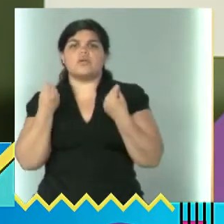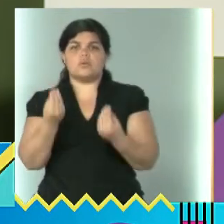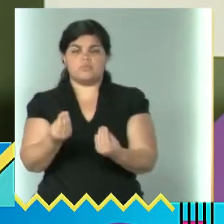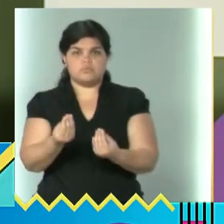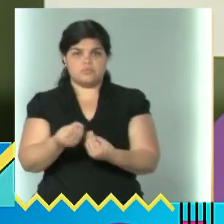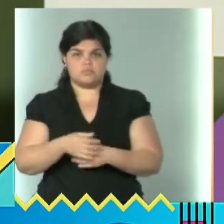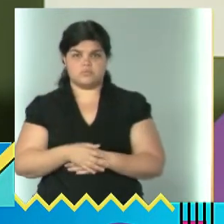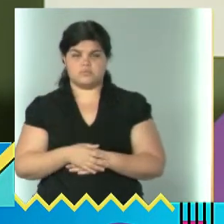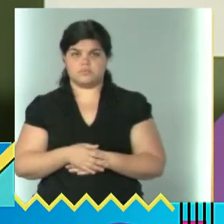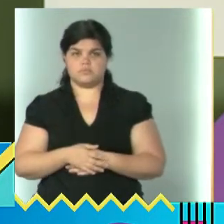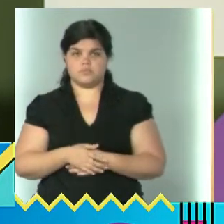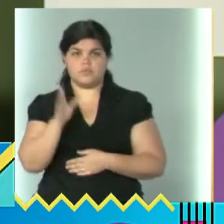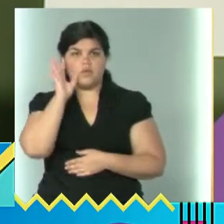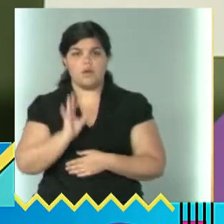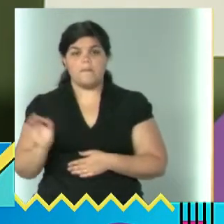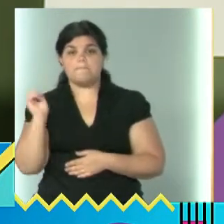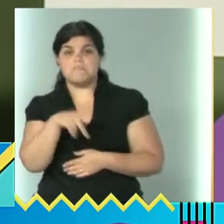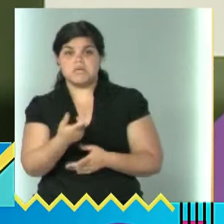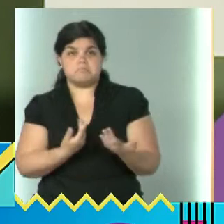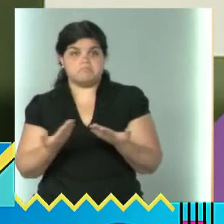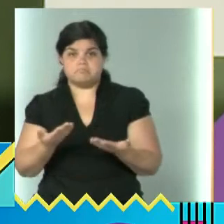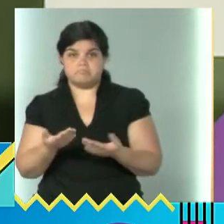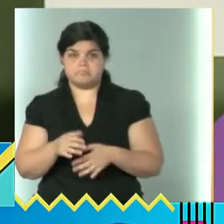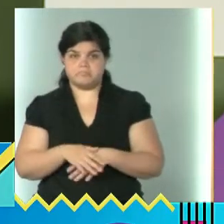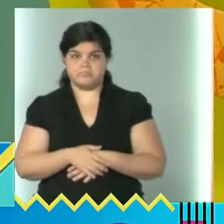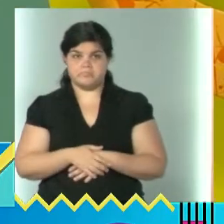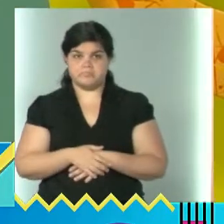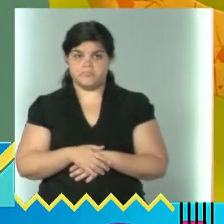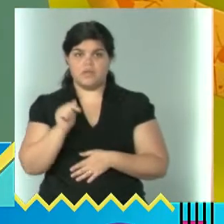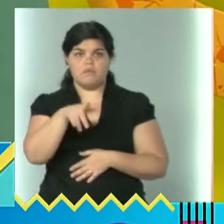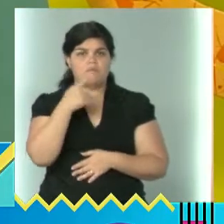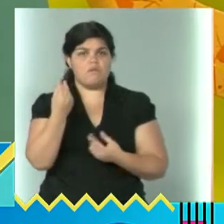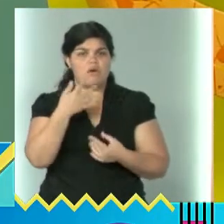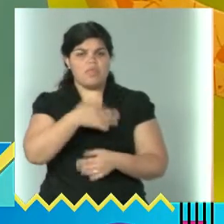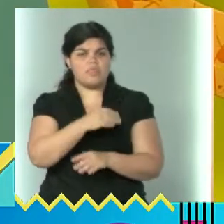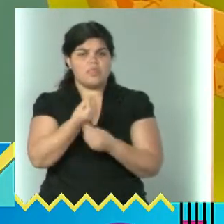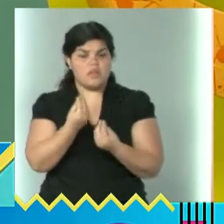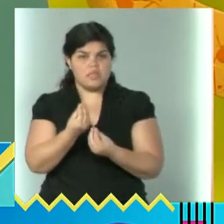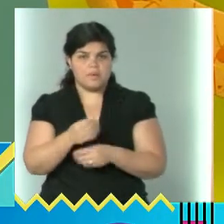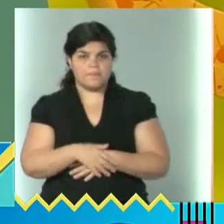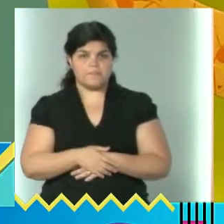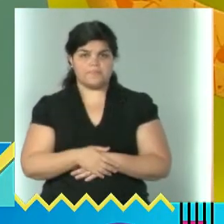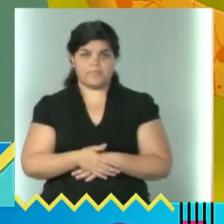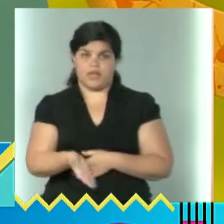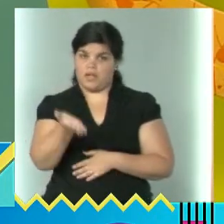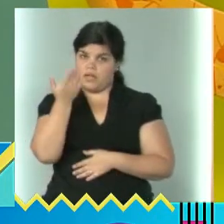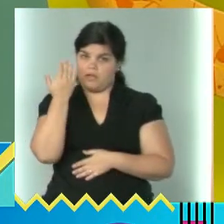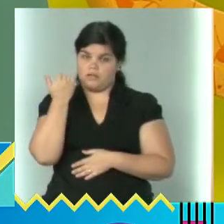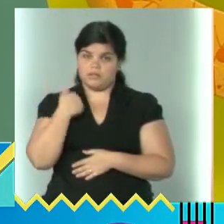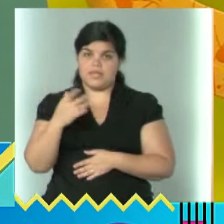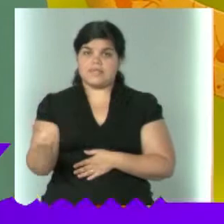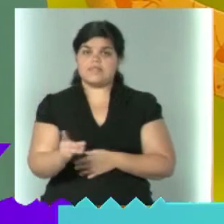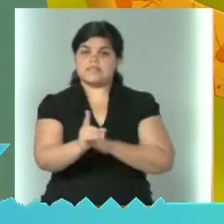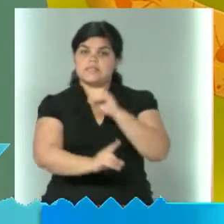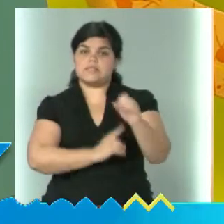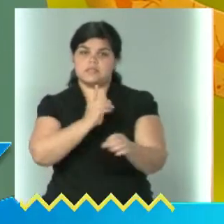sociales. ¿Qué opinión te merece todo esto, Omar? ¿Cómo lo lees? Efectivamente, a comienzos del siglo